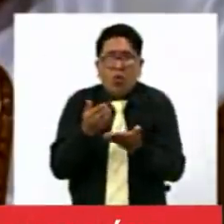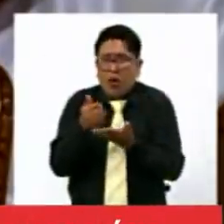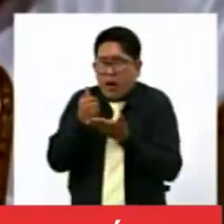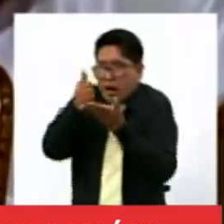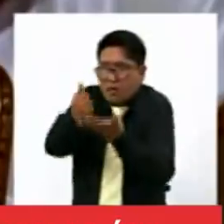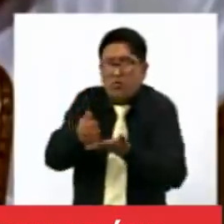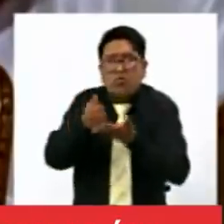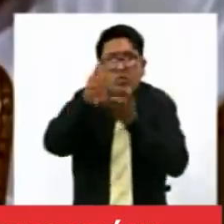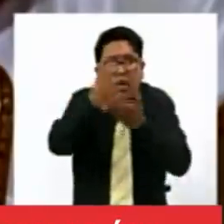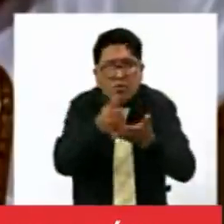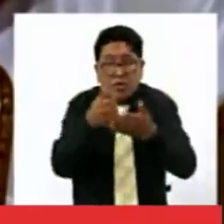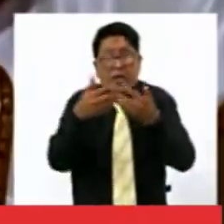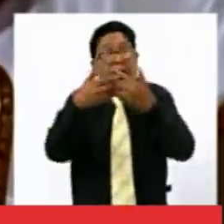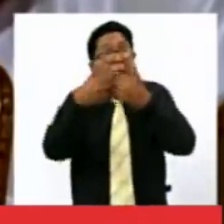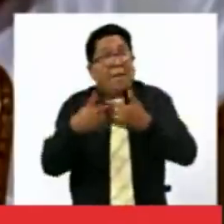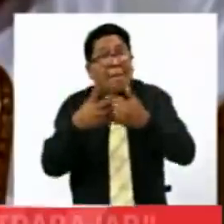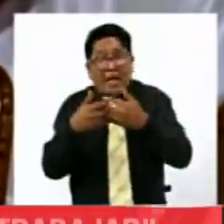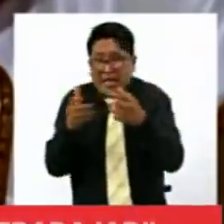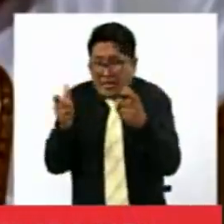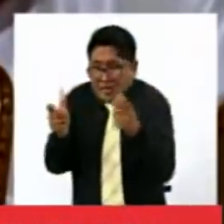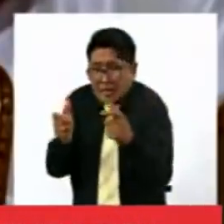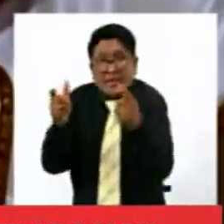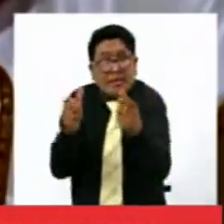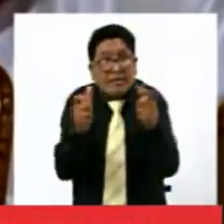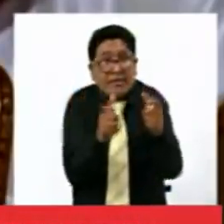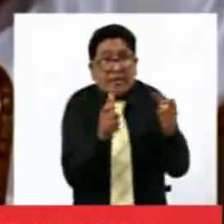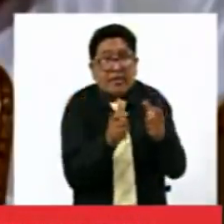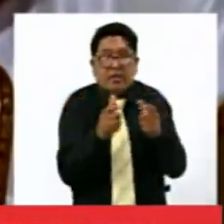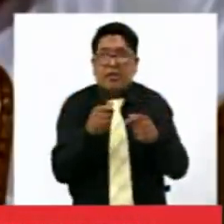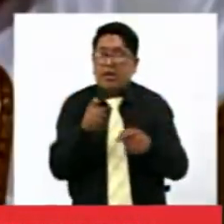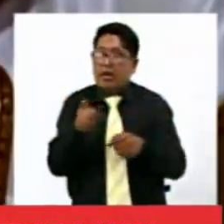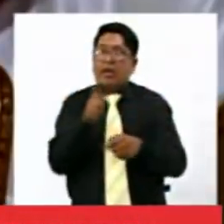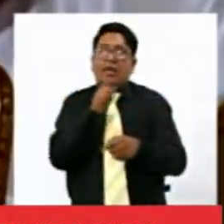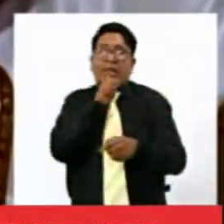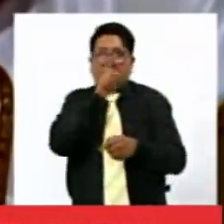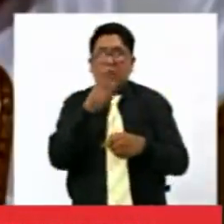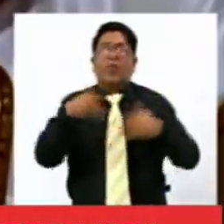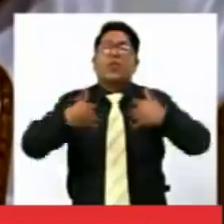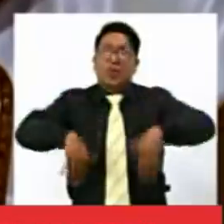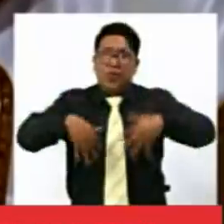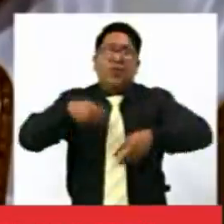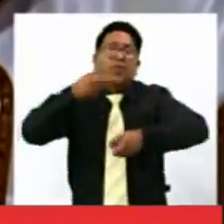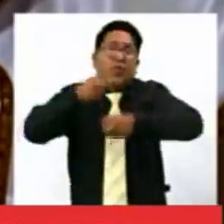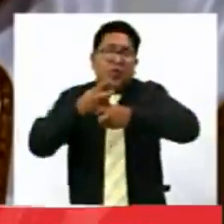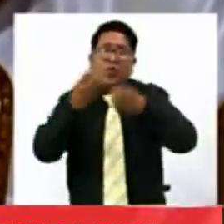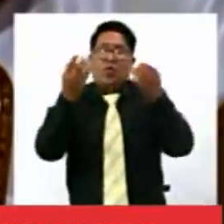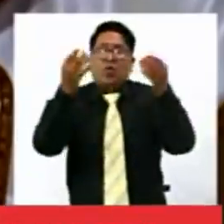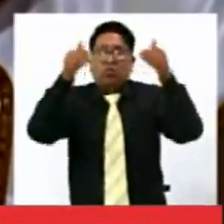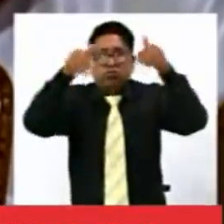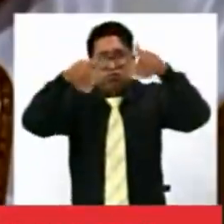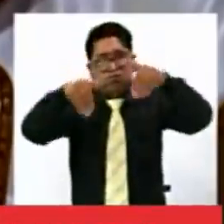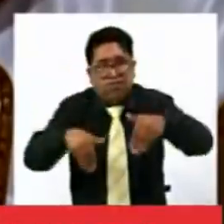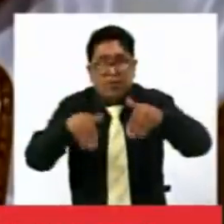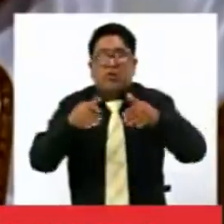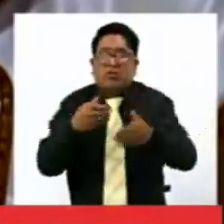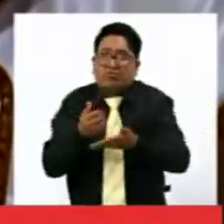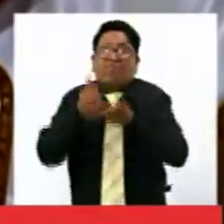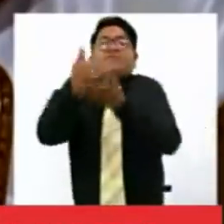emprendedores que están sufriendo y que van a sufrir debido a esta crisis de salud finalmente